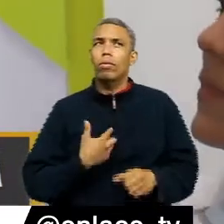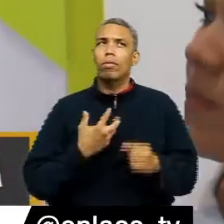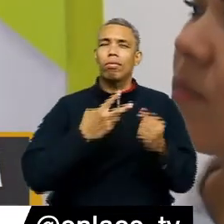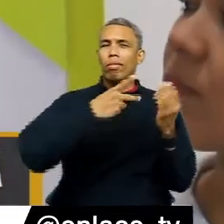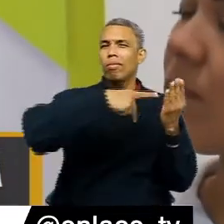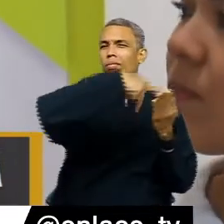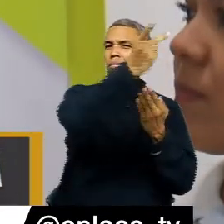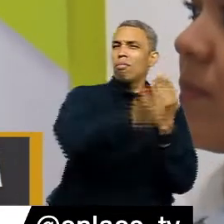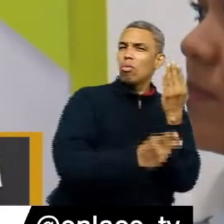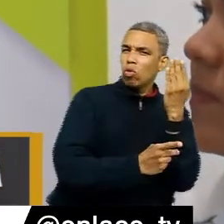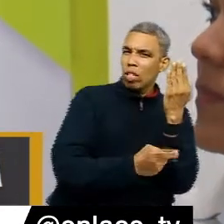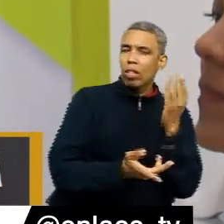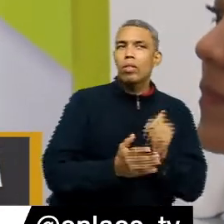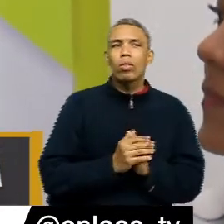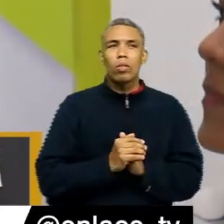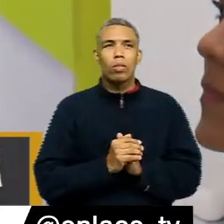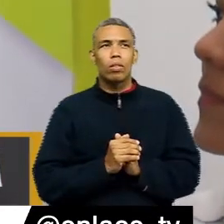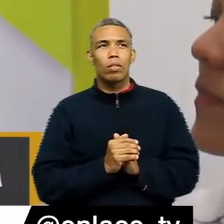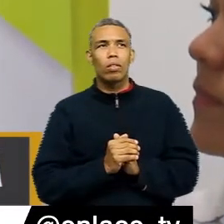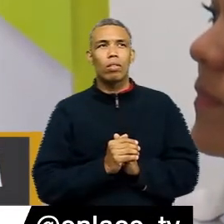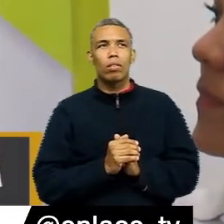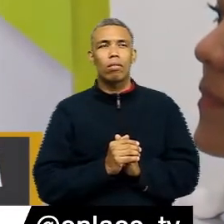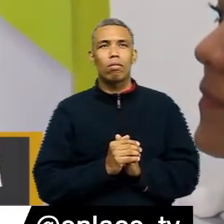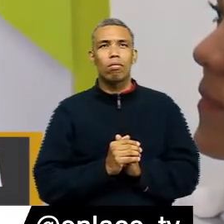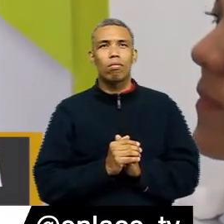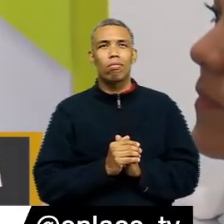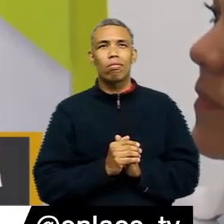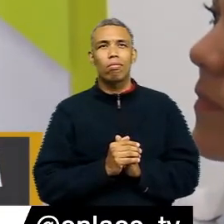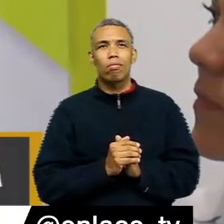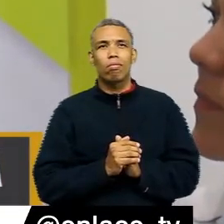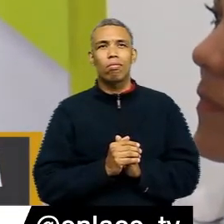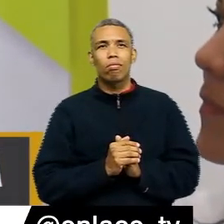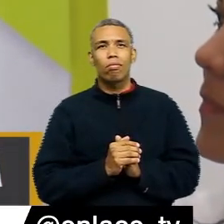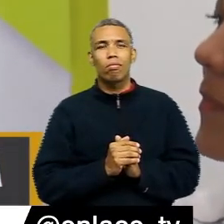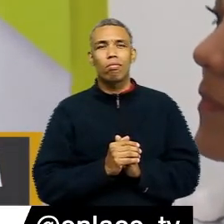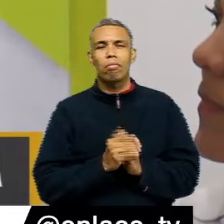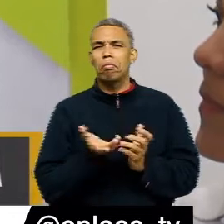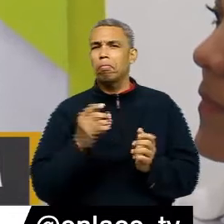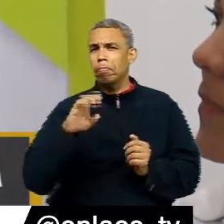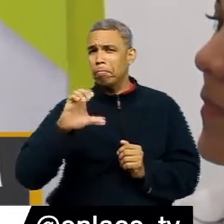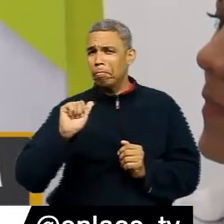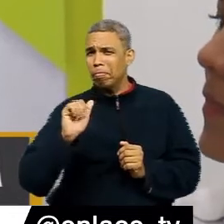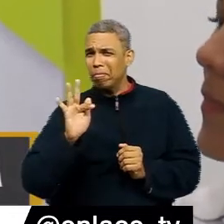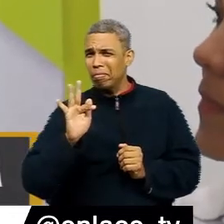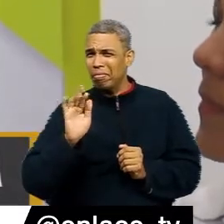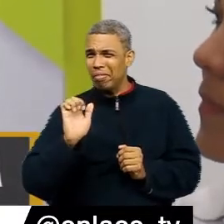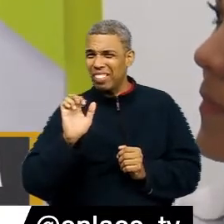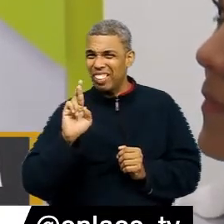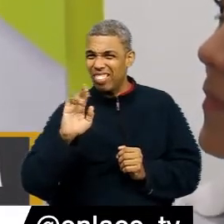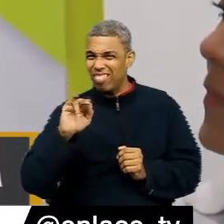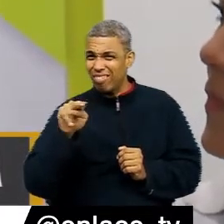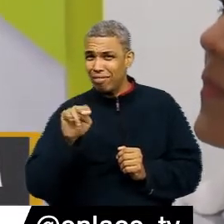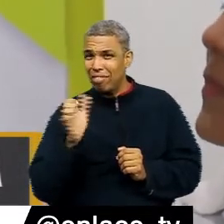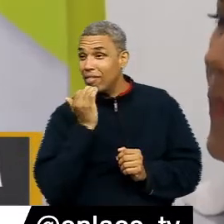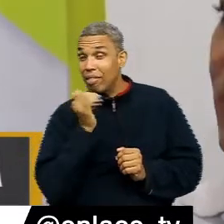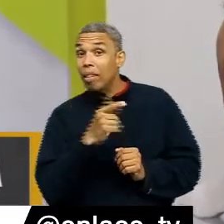caracterización, un proyecto que ya arrancó, que pues la idea es poder caracterizar a toda esta población